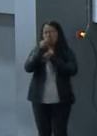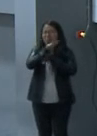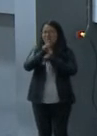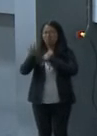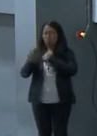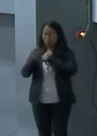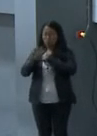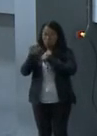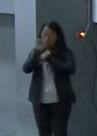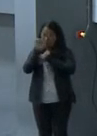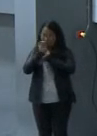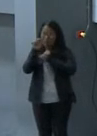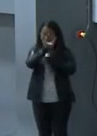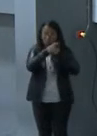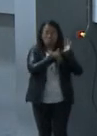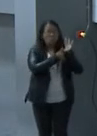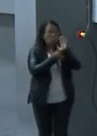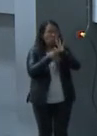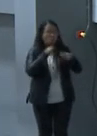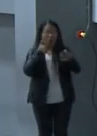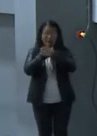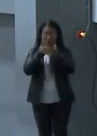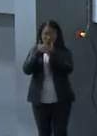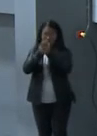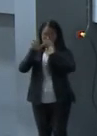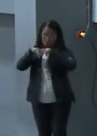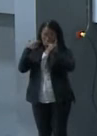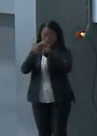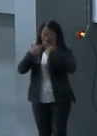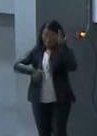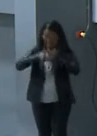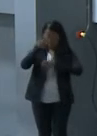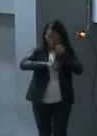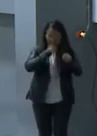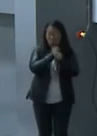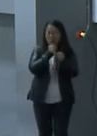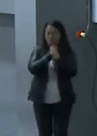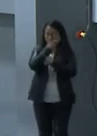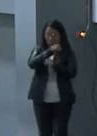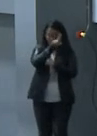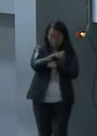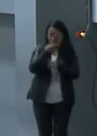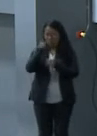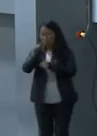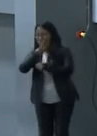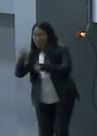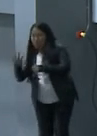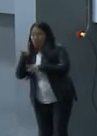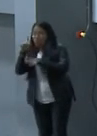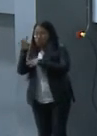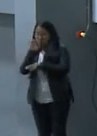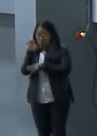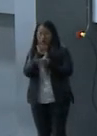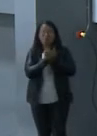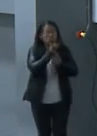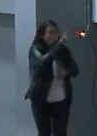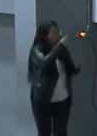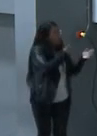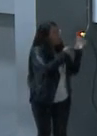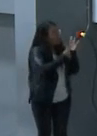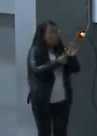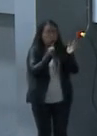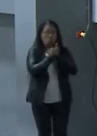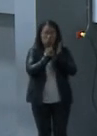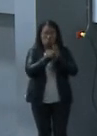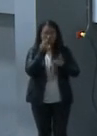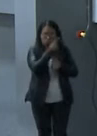de enero, como Junta Directiva de ASPU, 2 reuniones al comienzo del año, 16 de enero y 24 de enero, esta fue la presentación que nos hizo, ustedes la